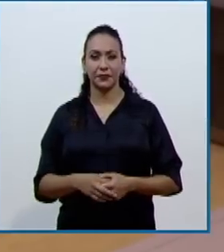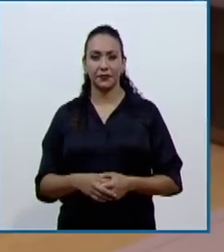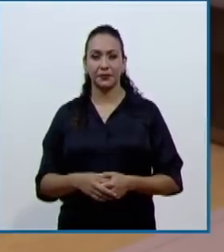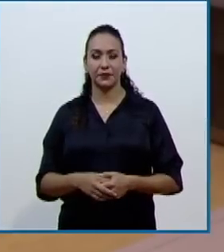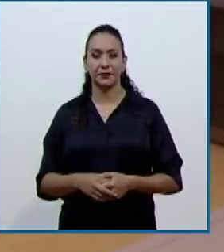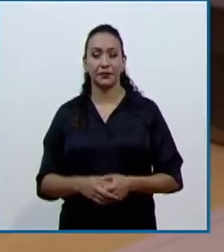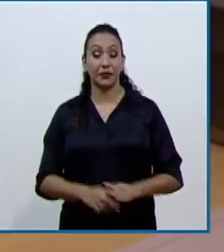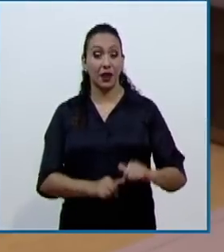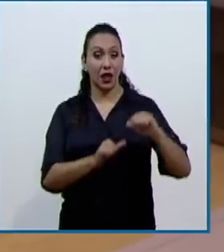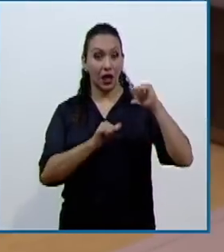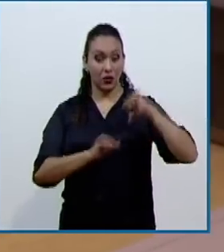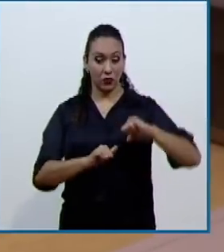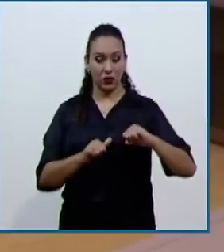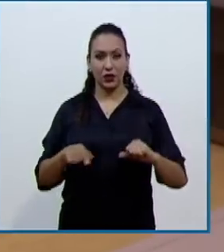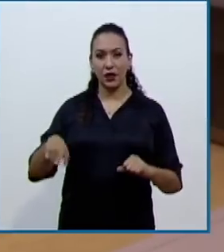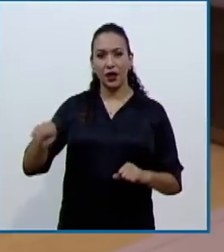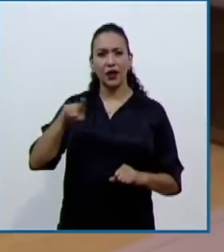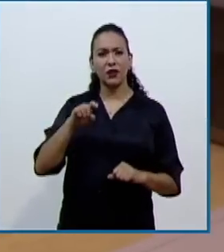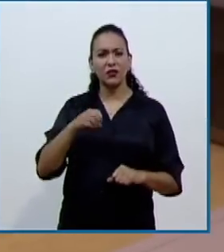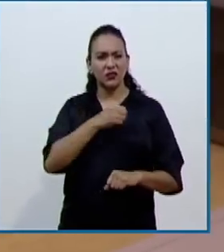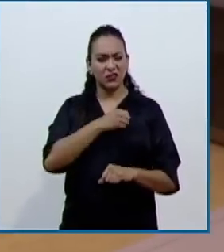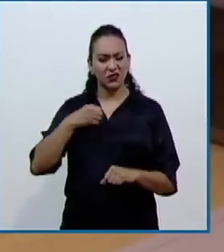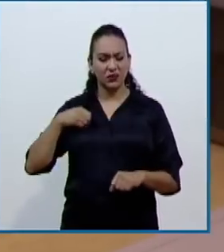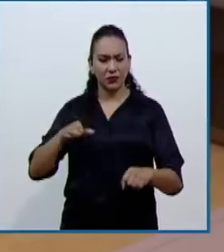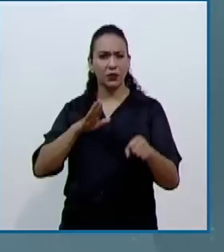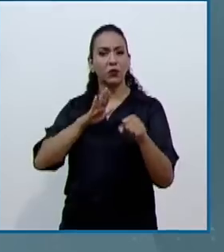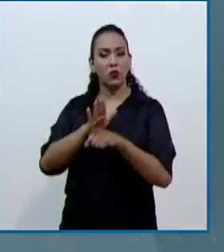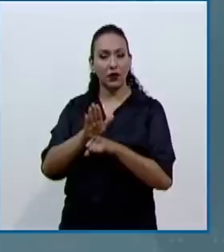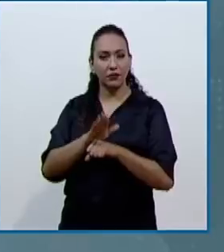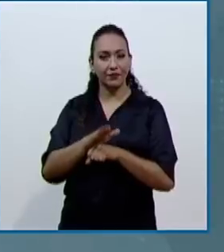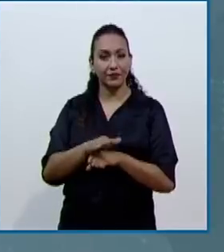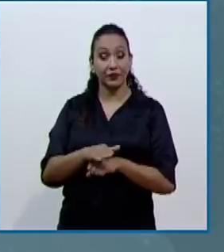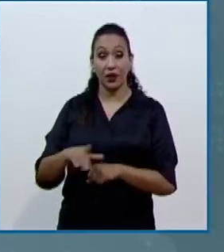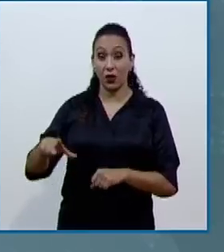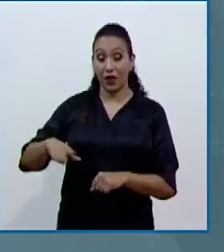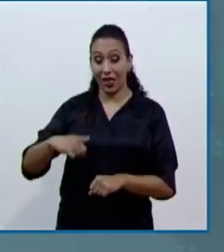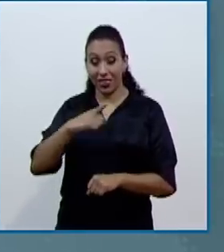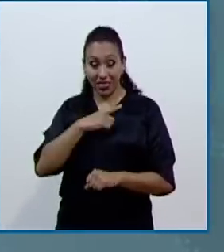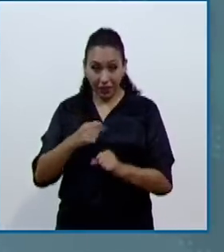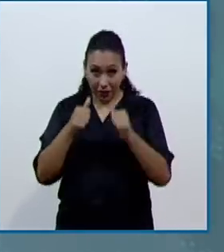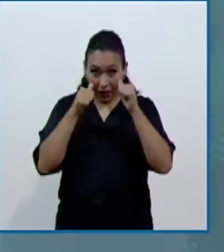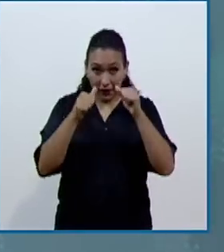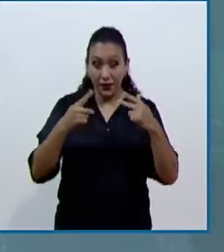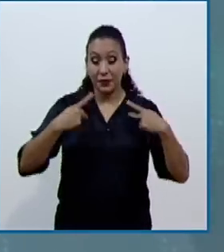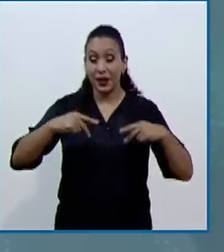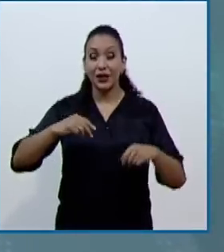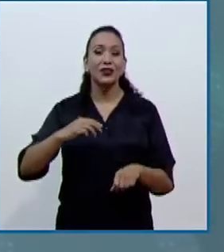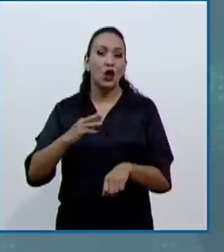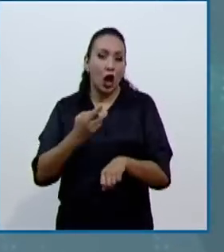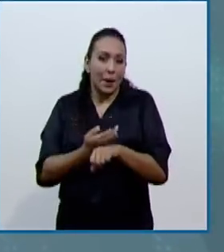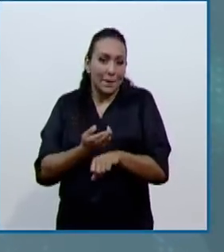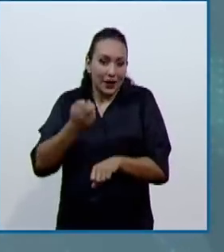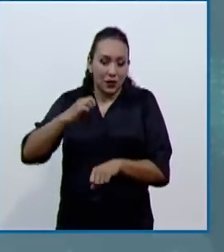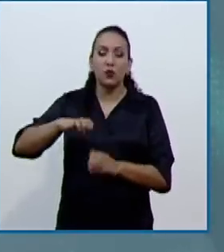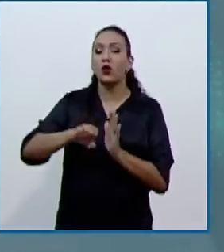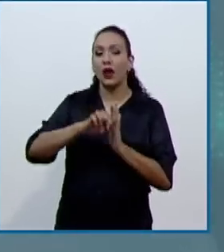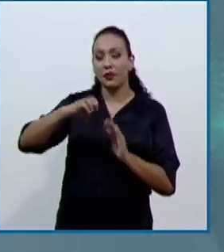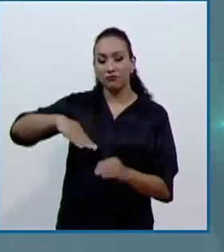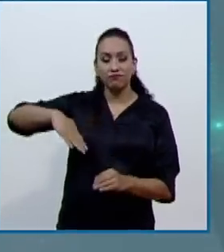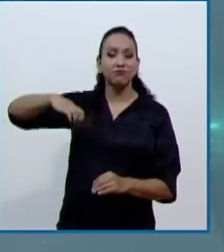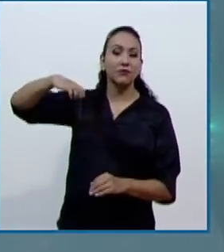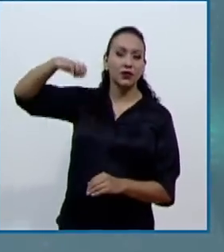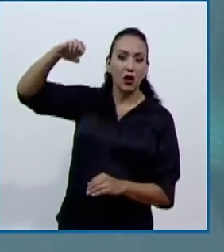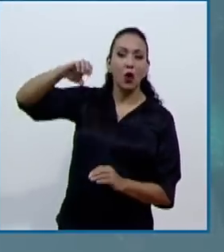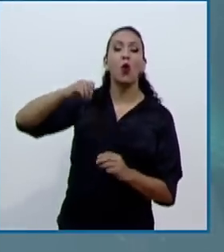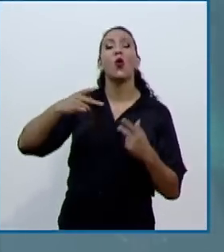Las autoridades están obligadas a garantizar el derecho a los cuidados y el apoyo a las personas mayores y personas con discapacidad, señaló